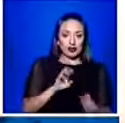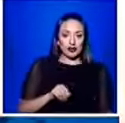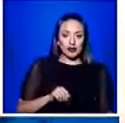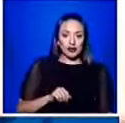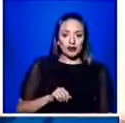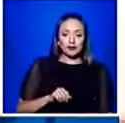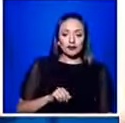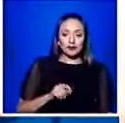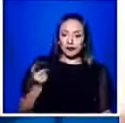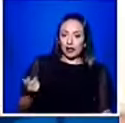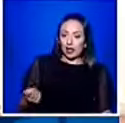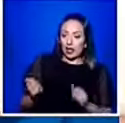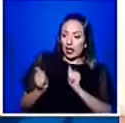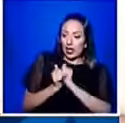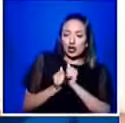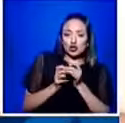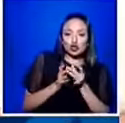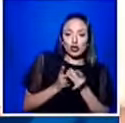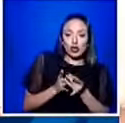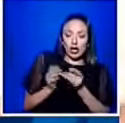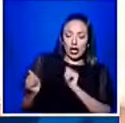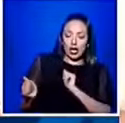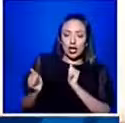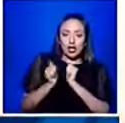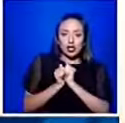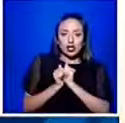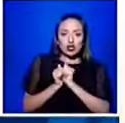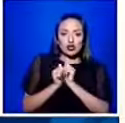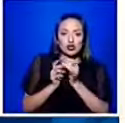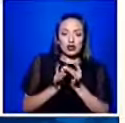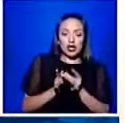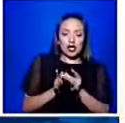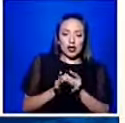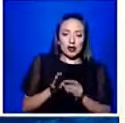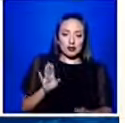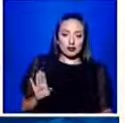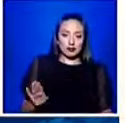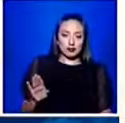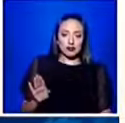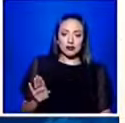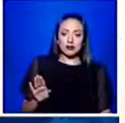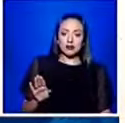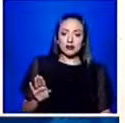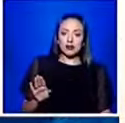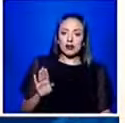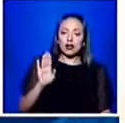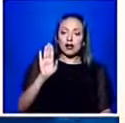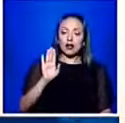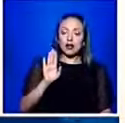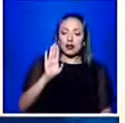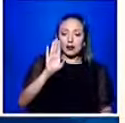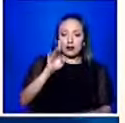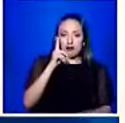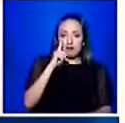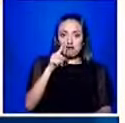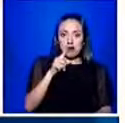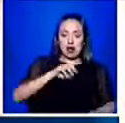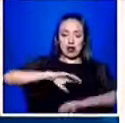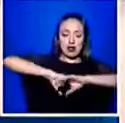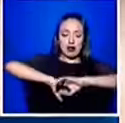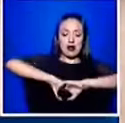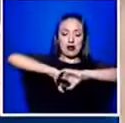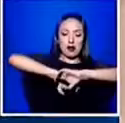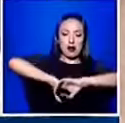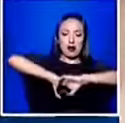Está siendo acompañado por algún familiar que será llevado hasta el centro del Coliseo, donde se